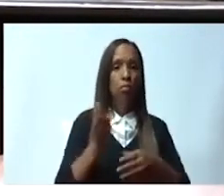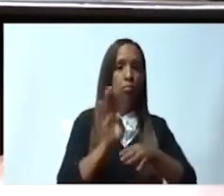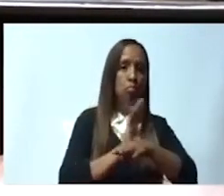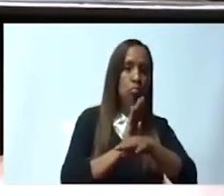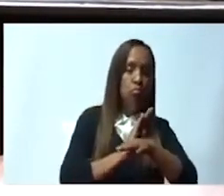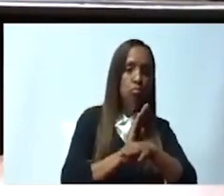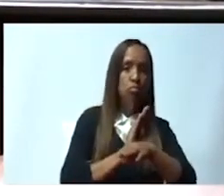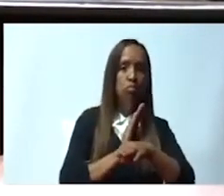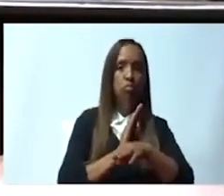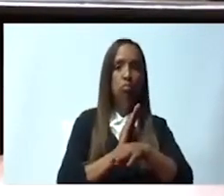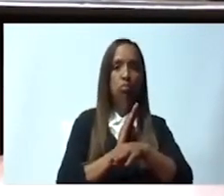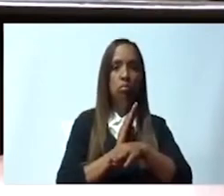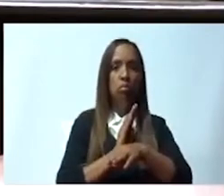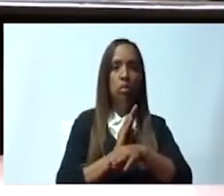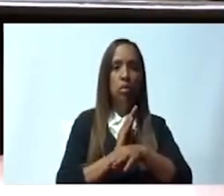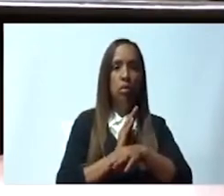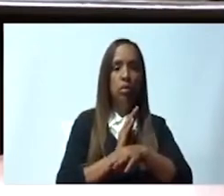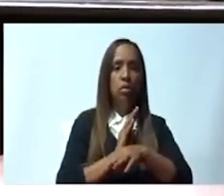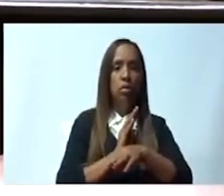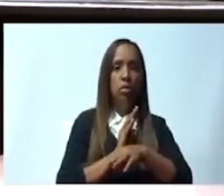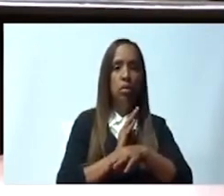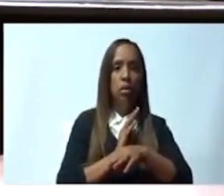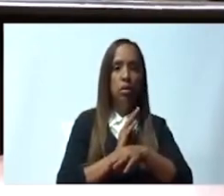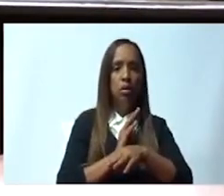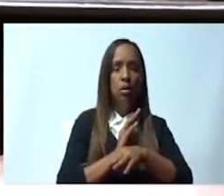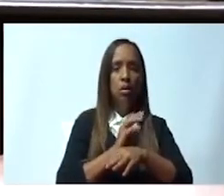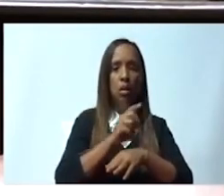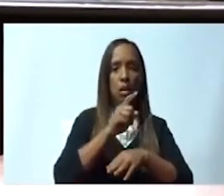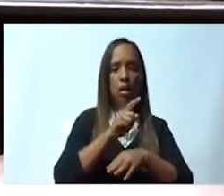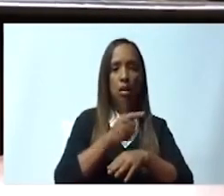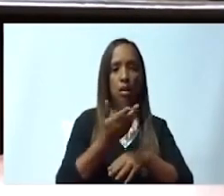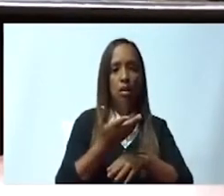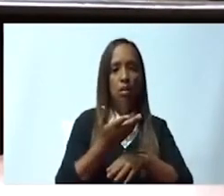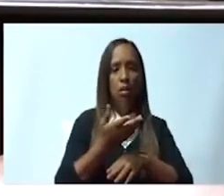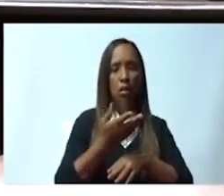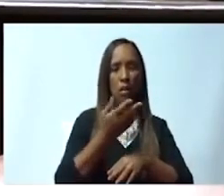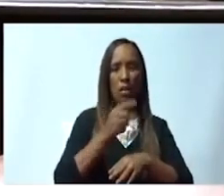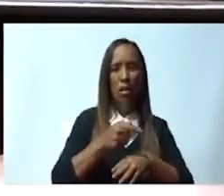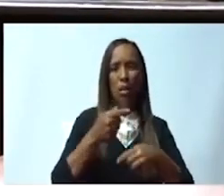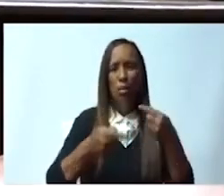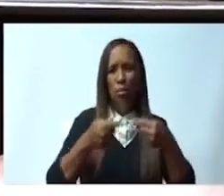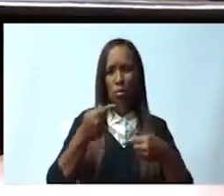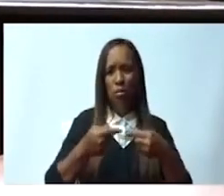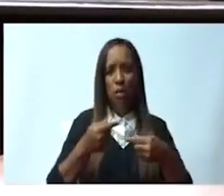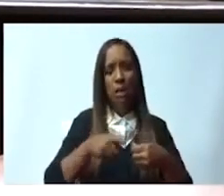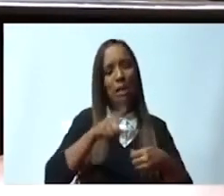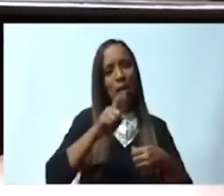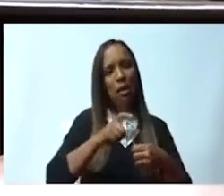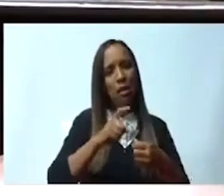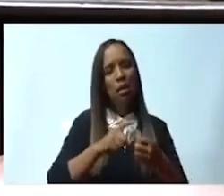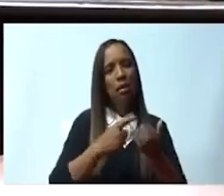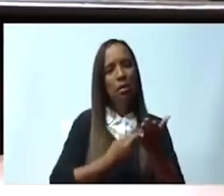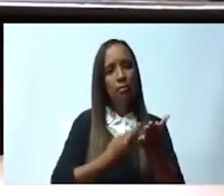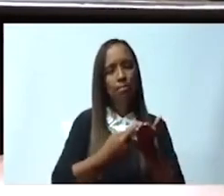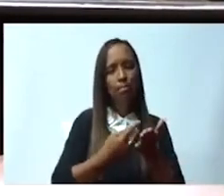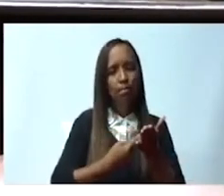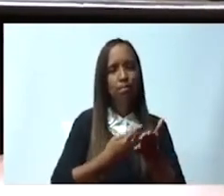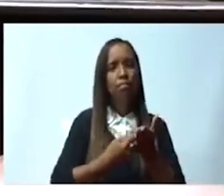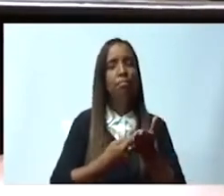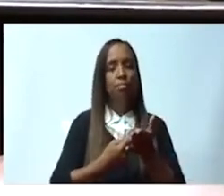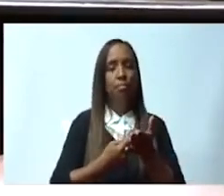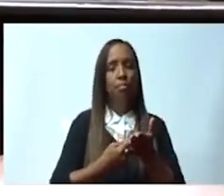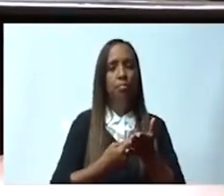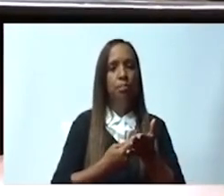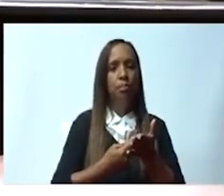otros órganos que conllevaría mucho tiempo, pero además todo lo que tiene que ver con